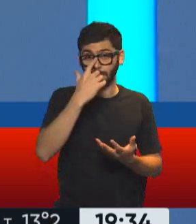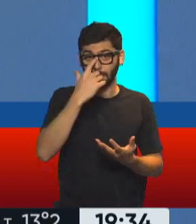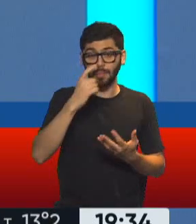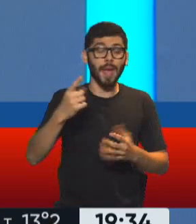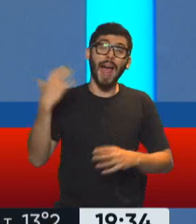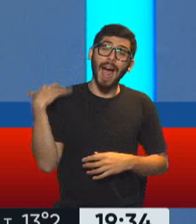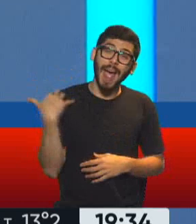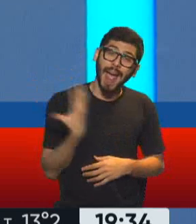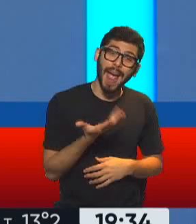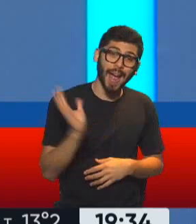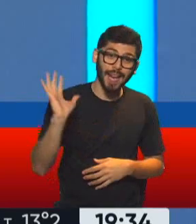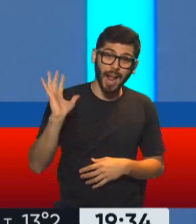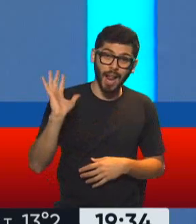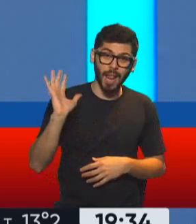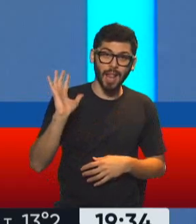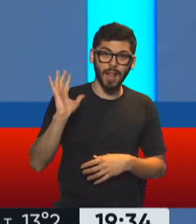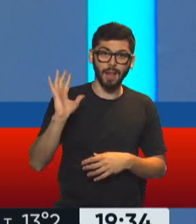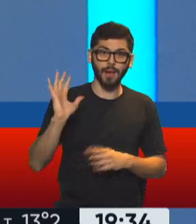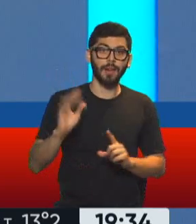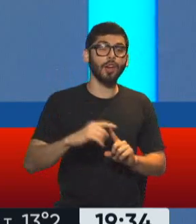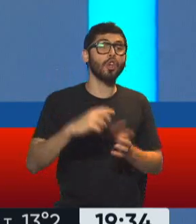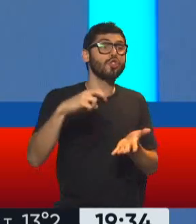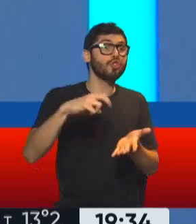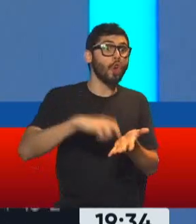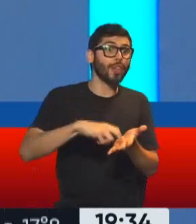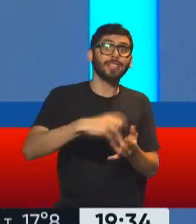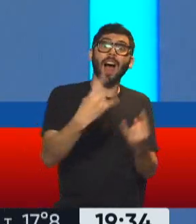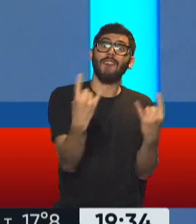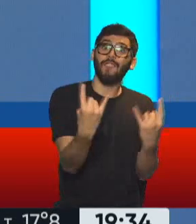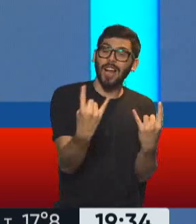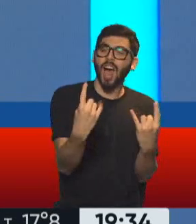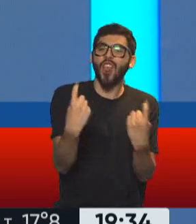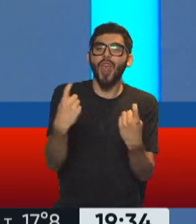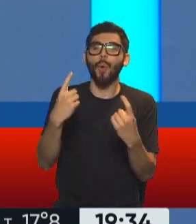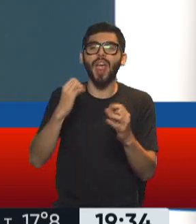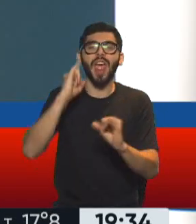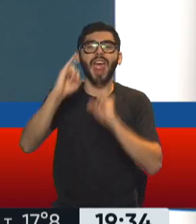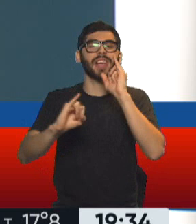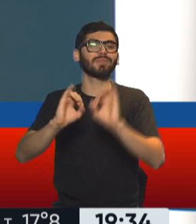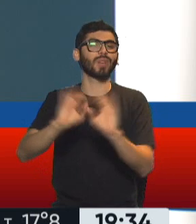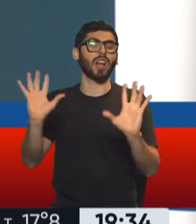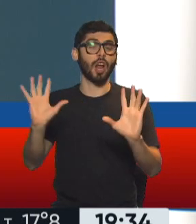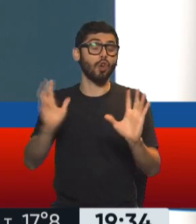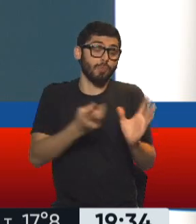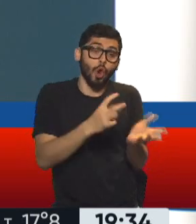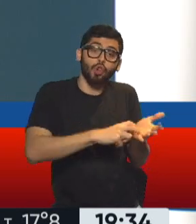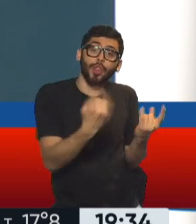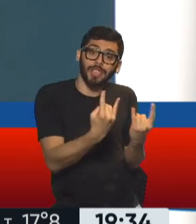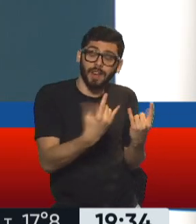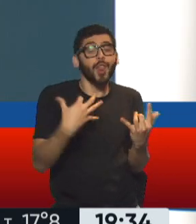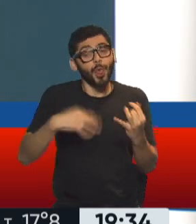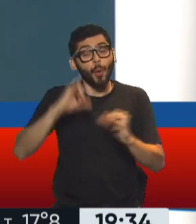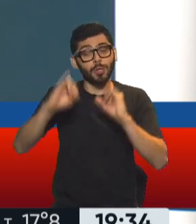en general, es el antídoto contra las fake news. Y estamos ante una fake news. Alejandro, por